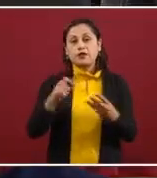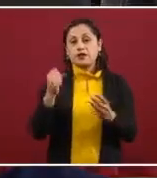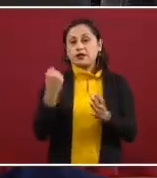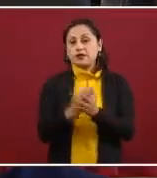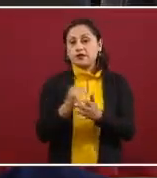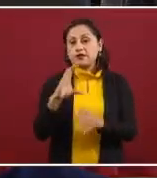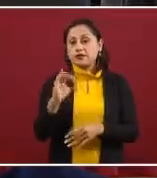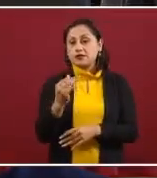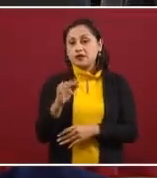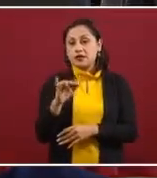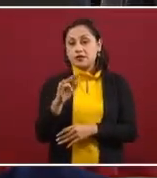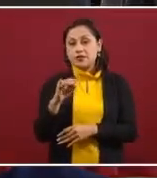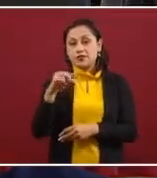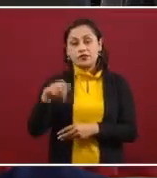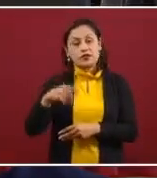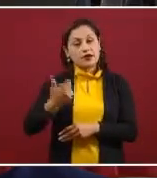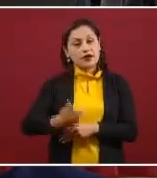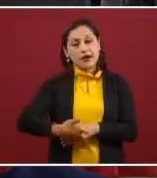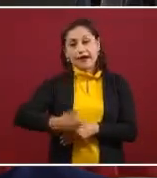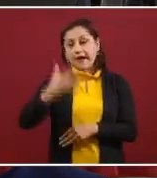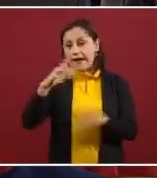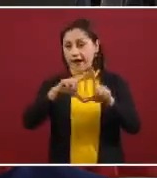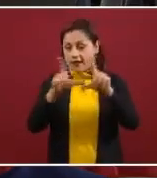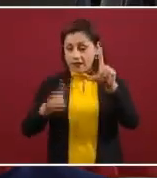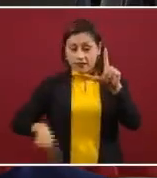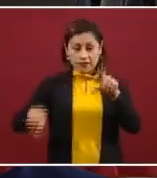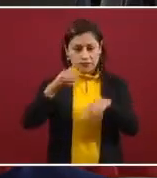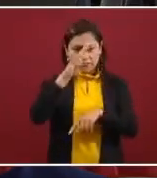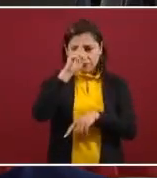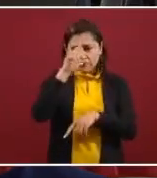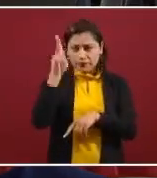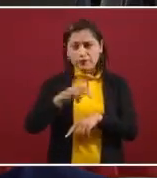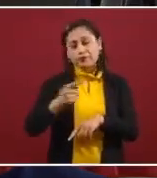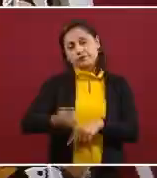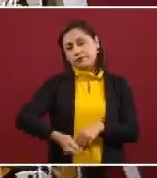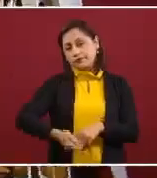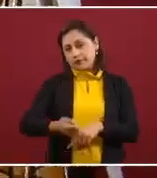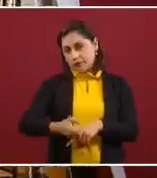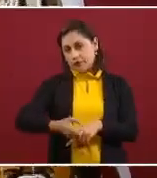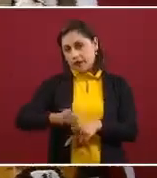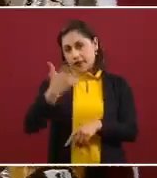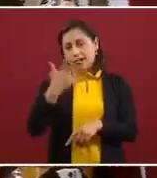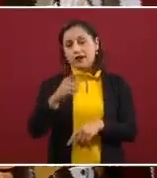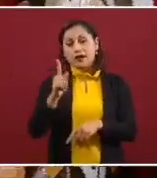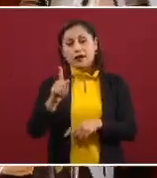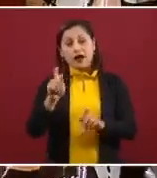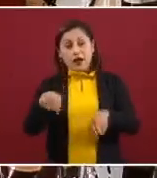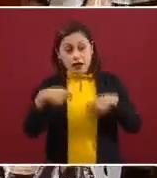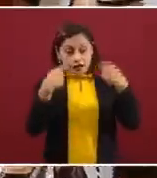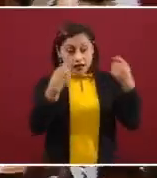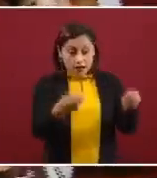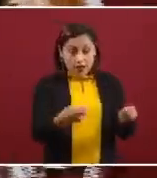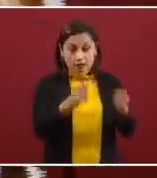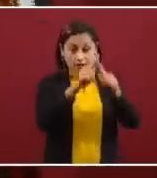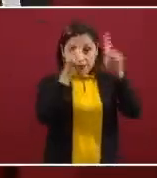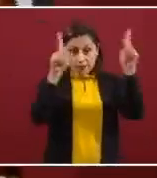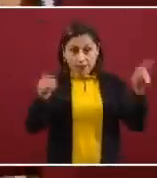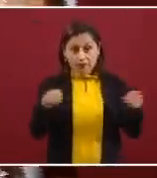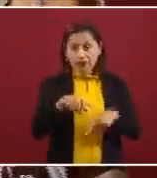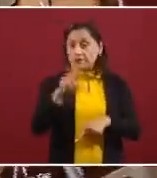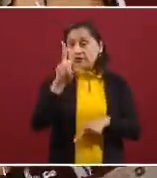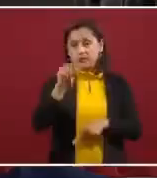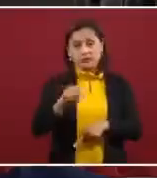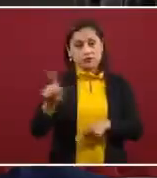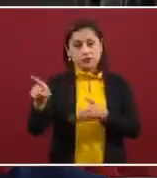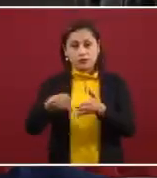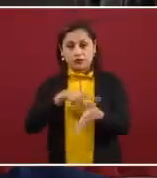la marca más cara en todo el país. A esos no les damos manta, les damos una tacha tipo señorita